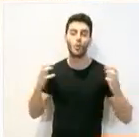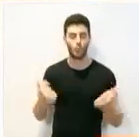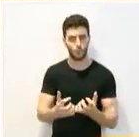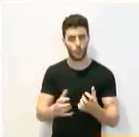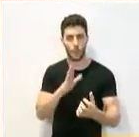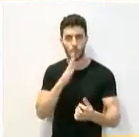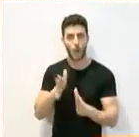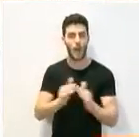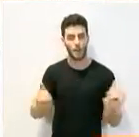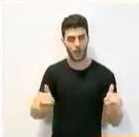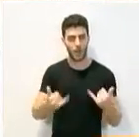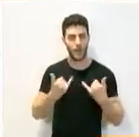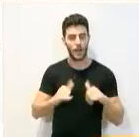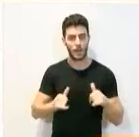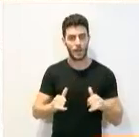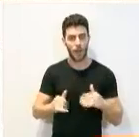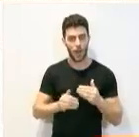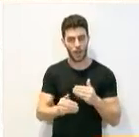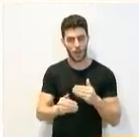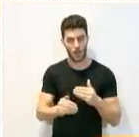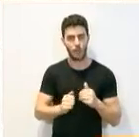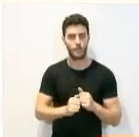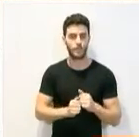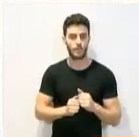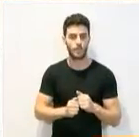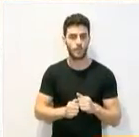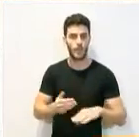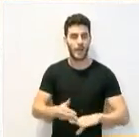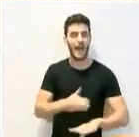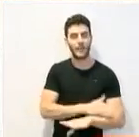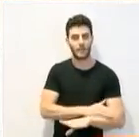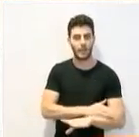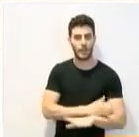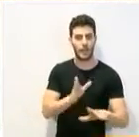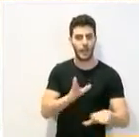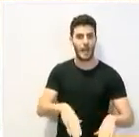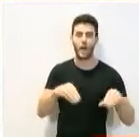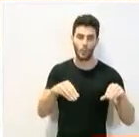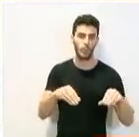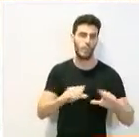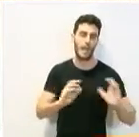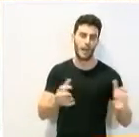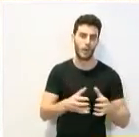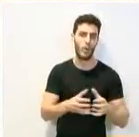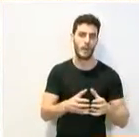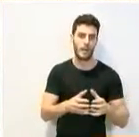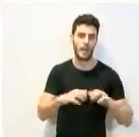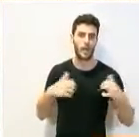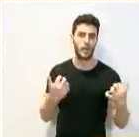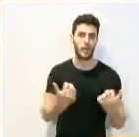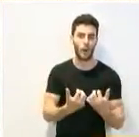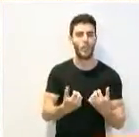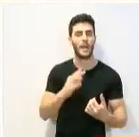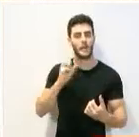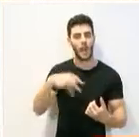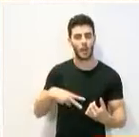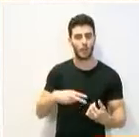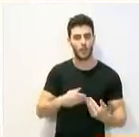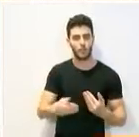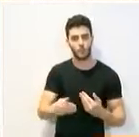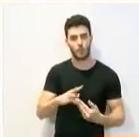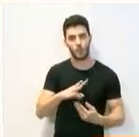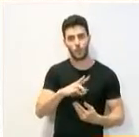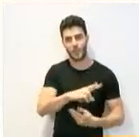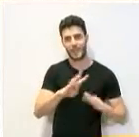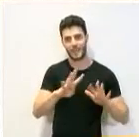la paz que se celebrará en los días previos a la cumbre de la OTAN del próximo 29 y